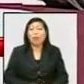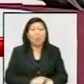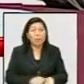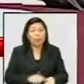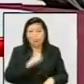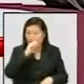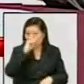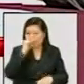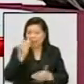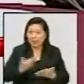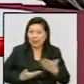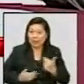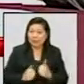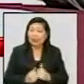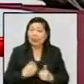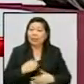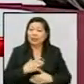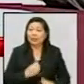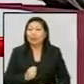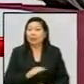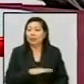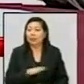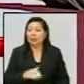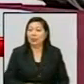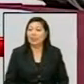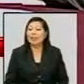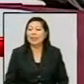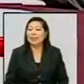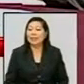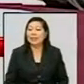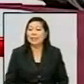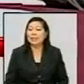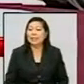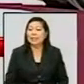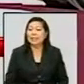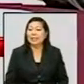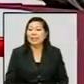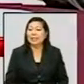la recuperación de la salud de nuestros pacientes.